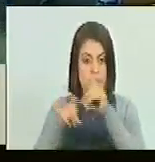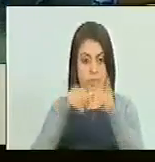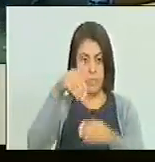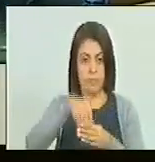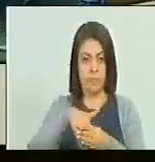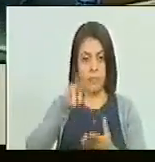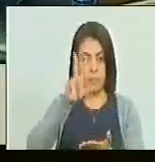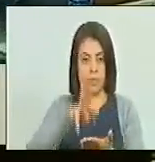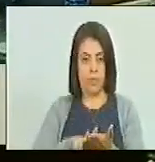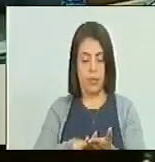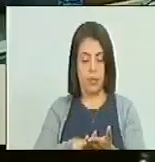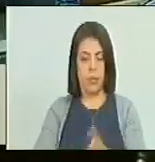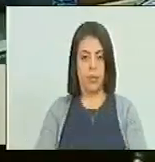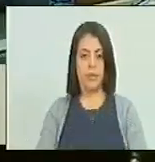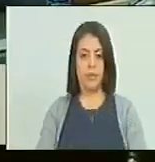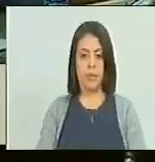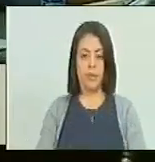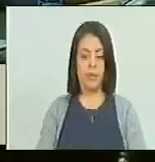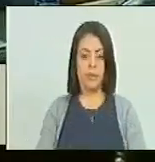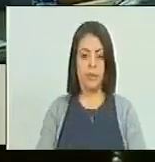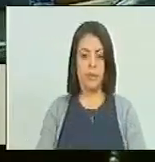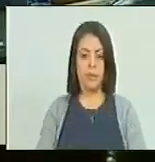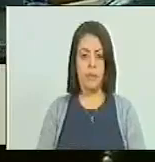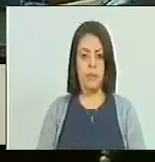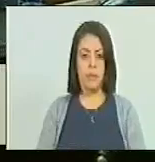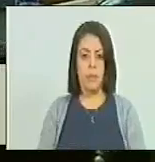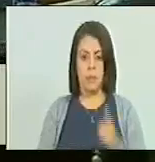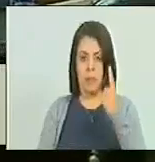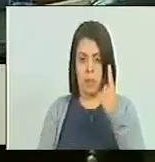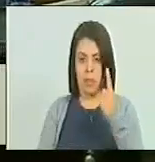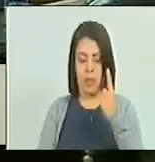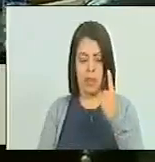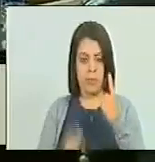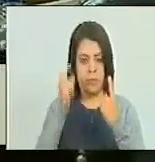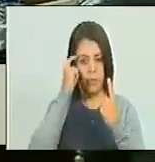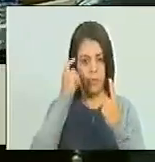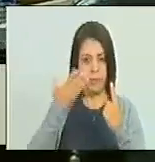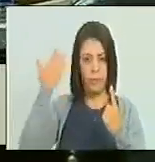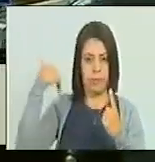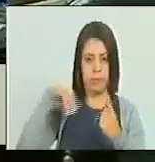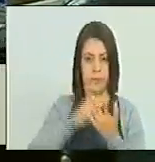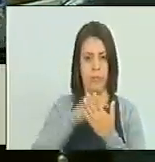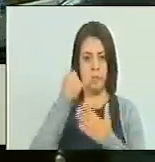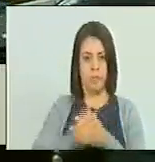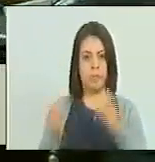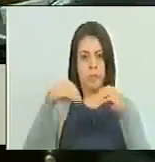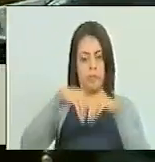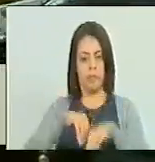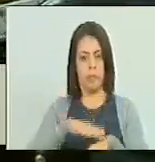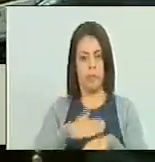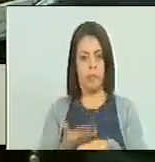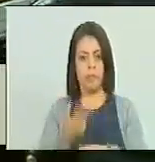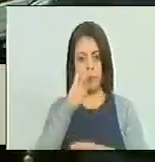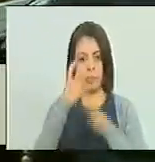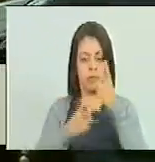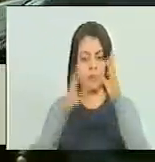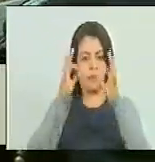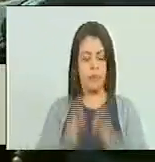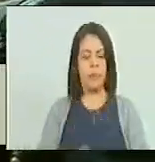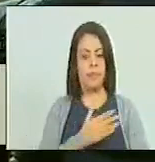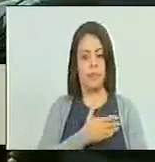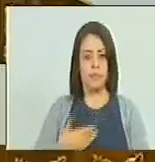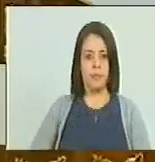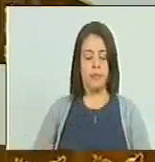a votación, resultó aprobada. Primer punto del orden del día. Proyecto de acuerdo sobre la visita oficial